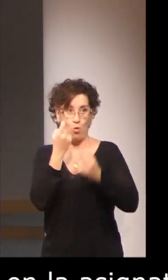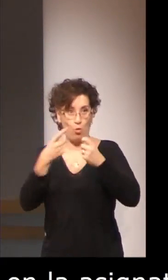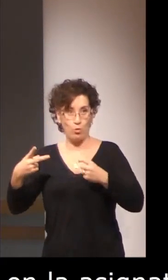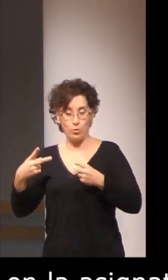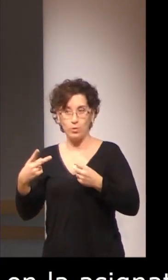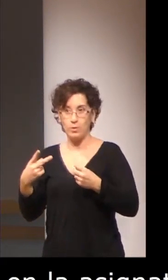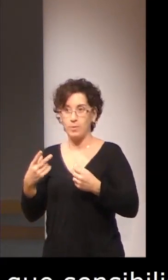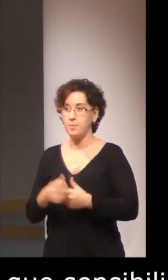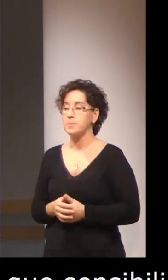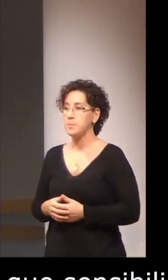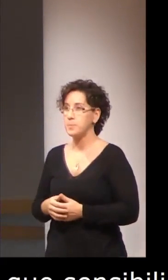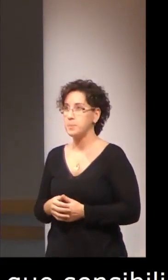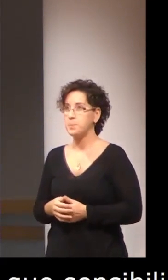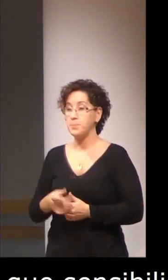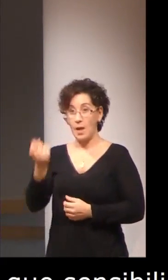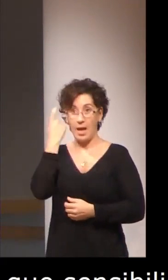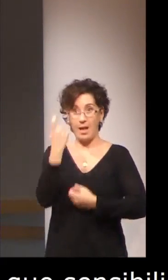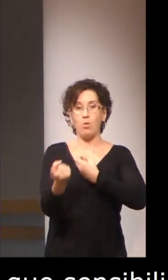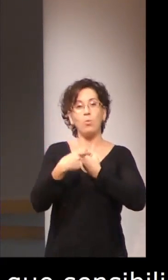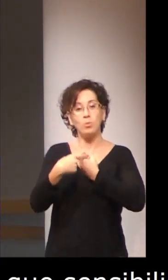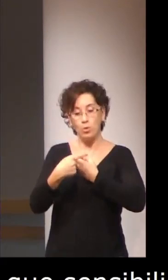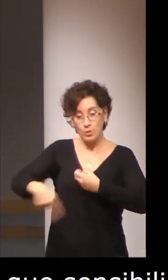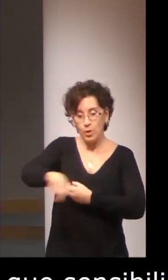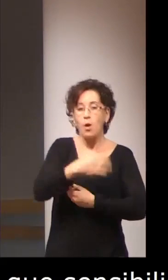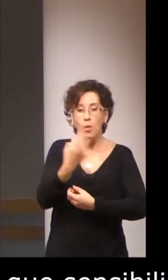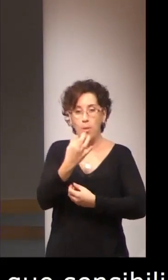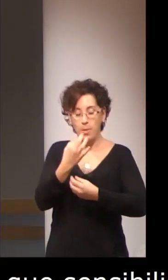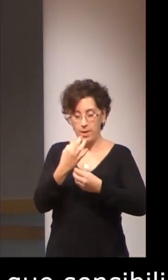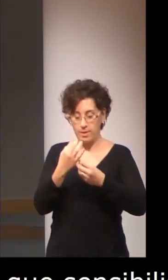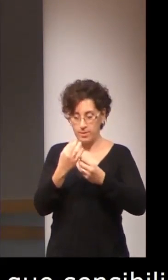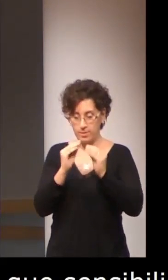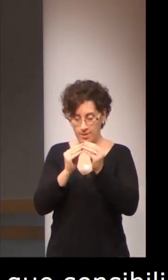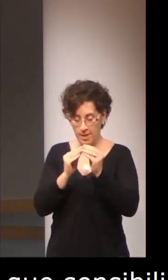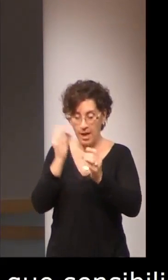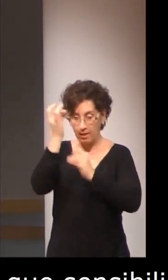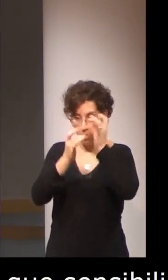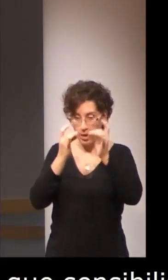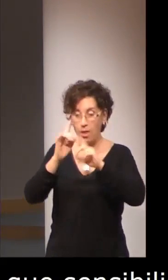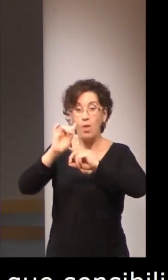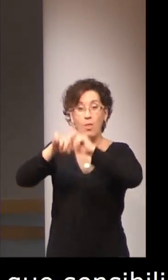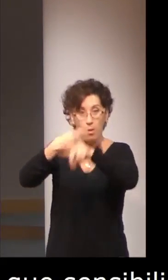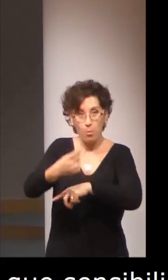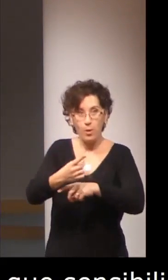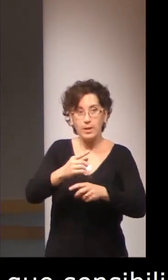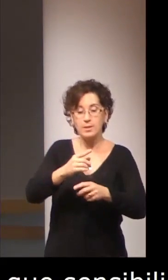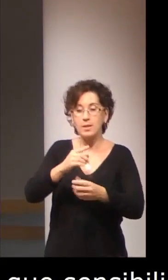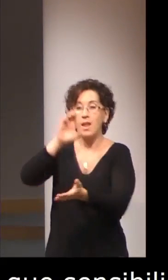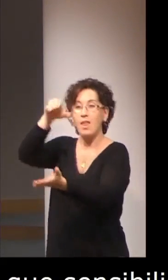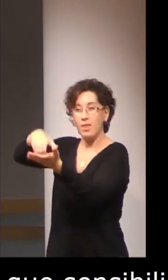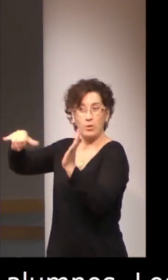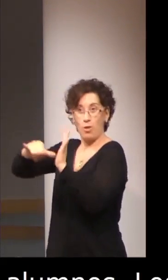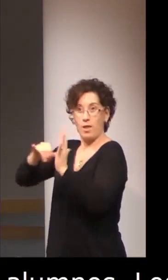Educación tienen que diseñar actividades que después implementan en centros de Educación próximos a la